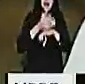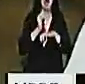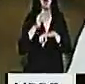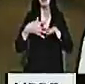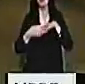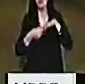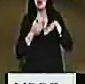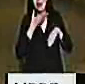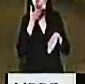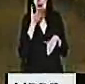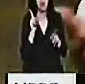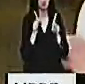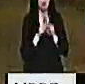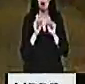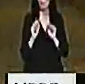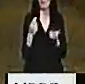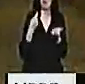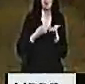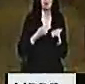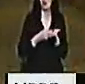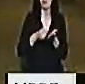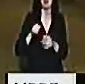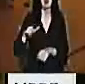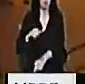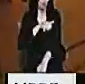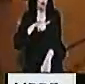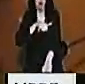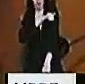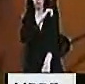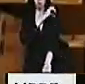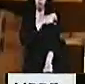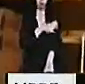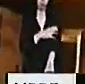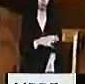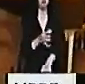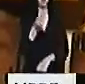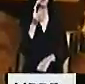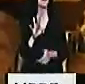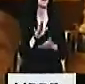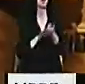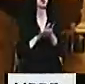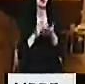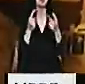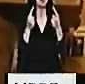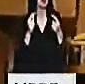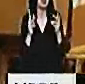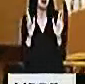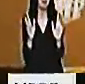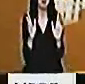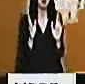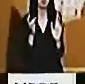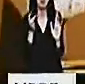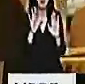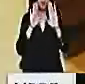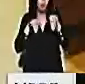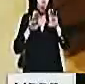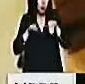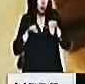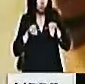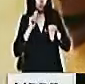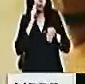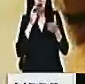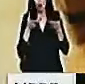estaba en Punta Arenas de manera como transversal para todos. Si nosotros hubiéramos intentado solamente por el canal tradicional, lo más probable es que no